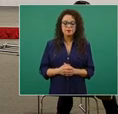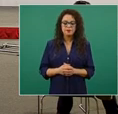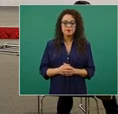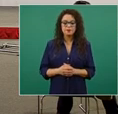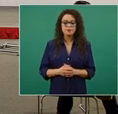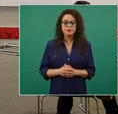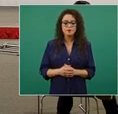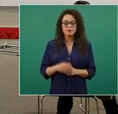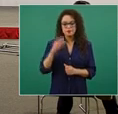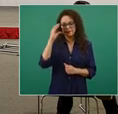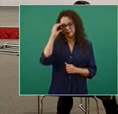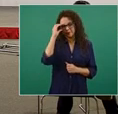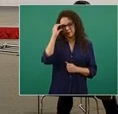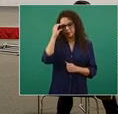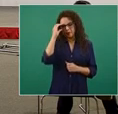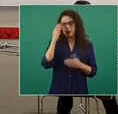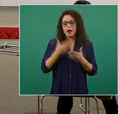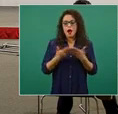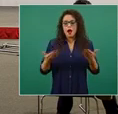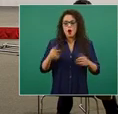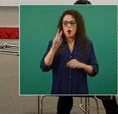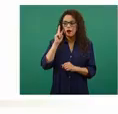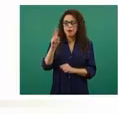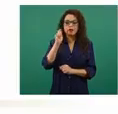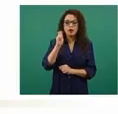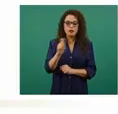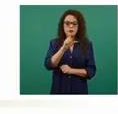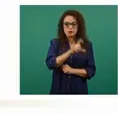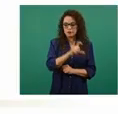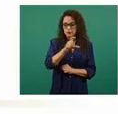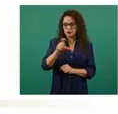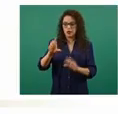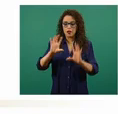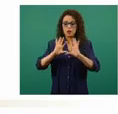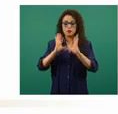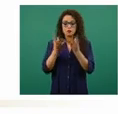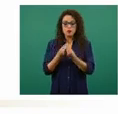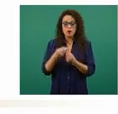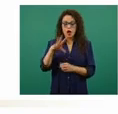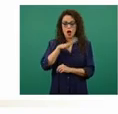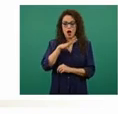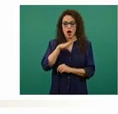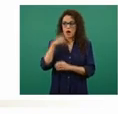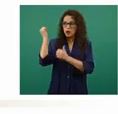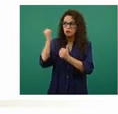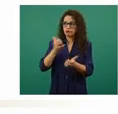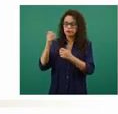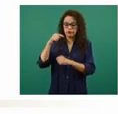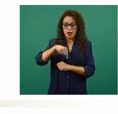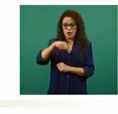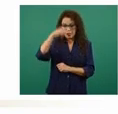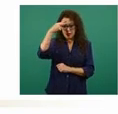a repasar las dosis totales que han arribado al país,